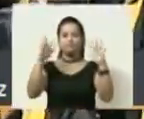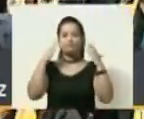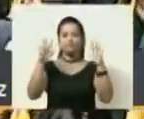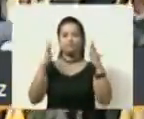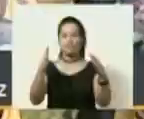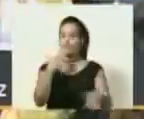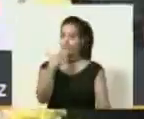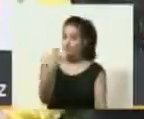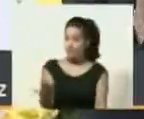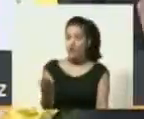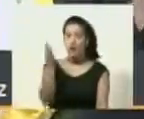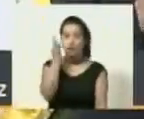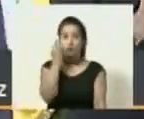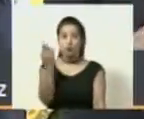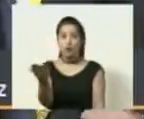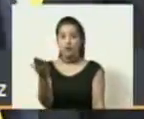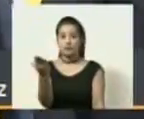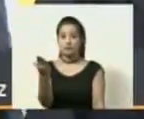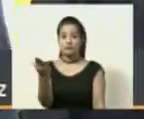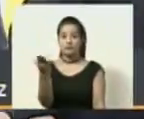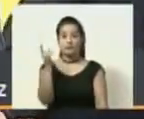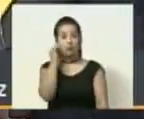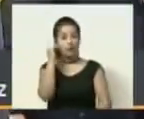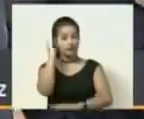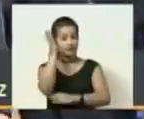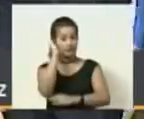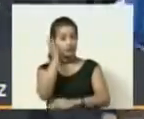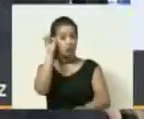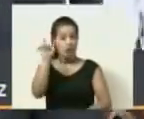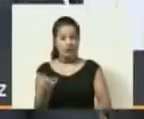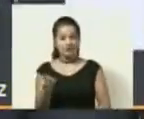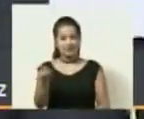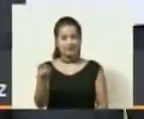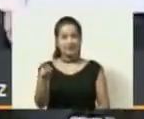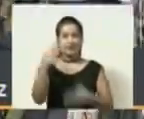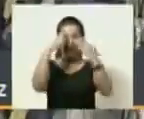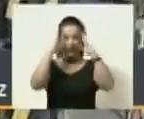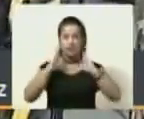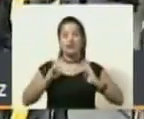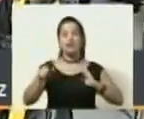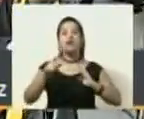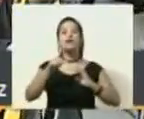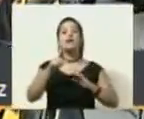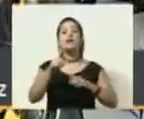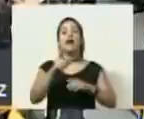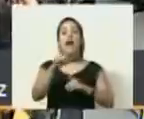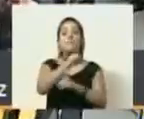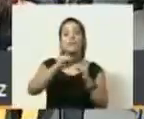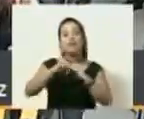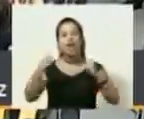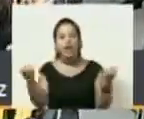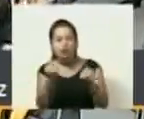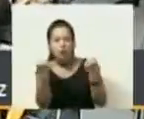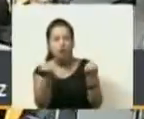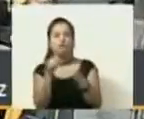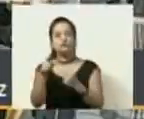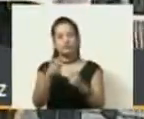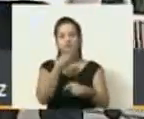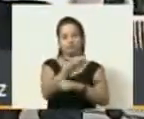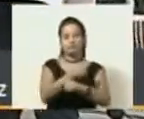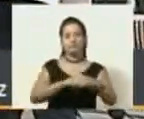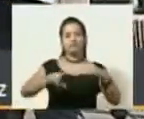Gracias por ese testimonio de Yulay Herrera, licenciada en gestión ambiental de la Universidad Bolivariana de